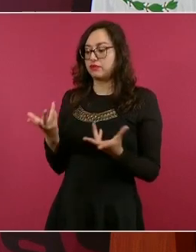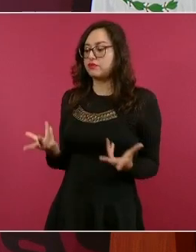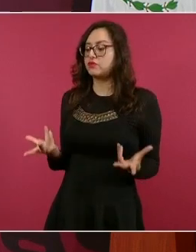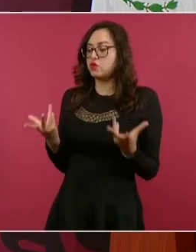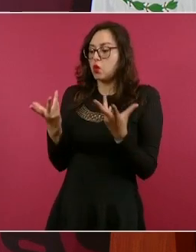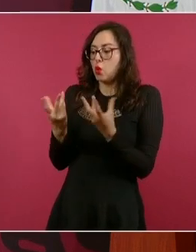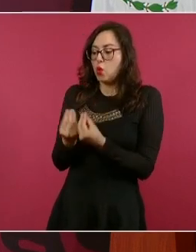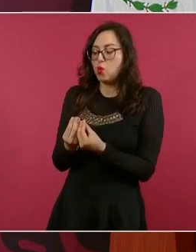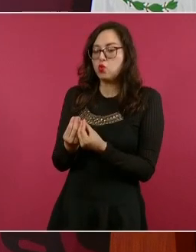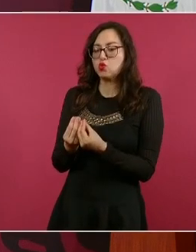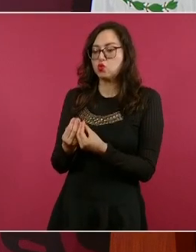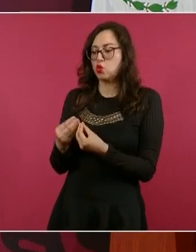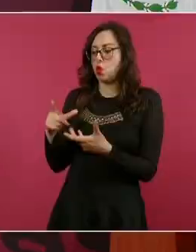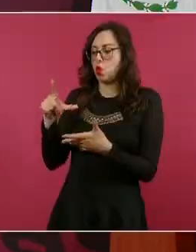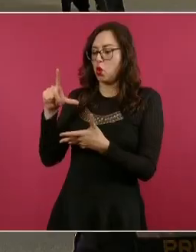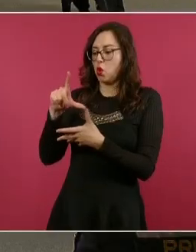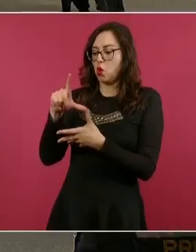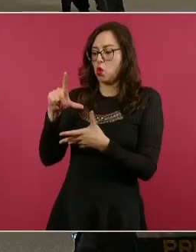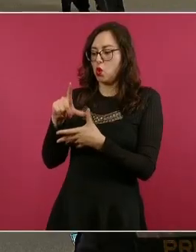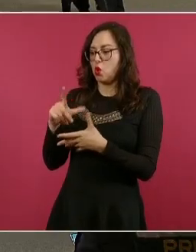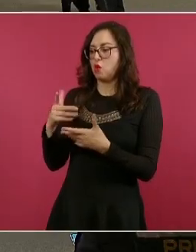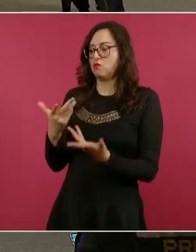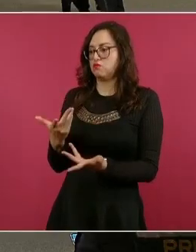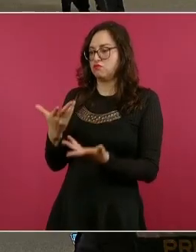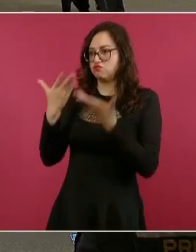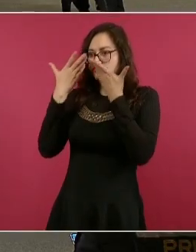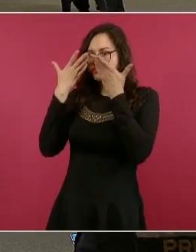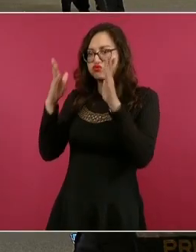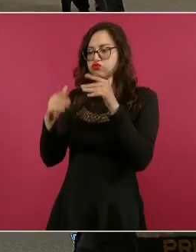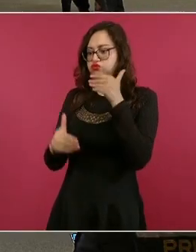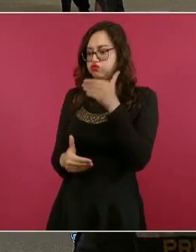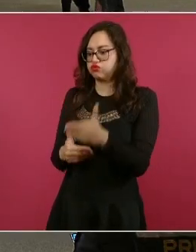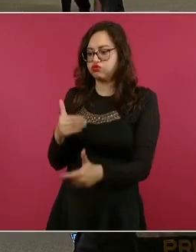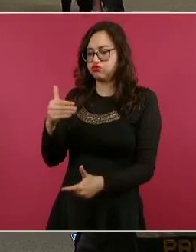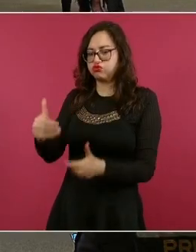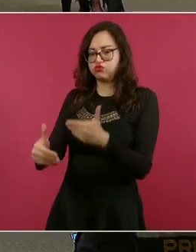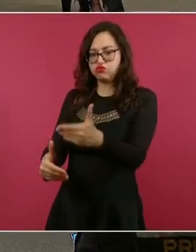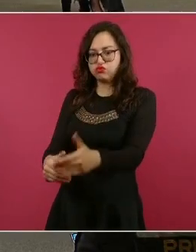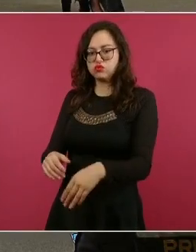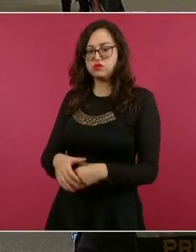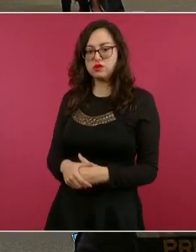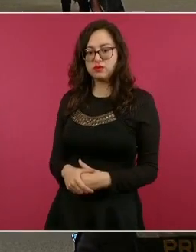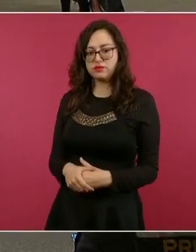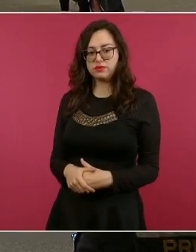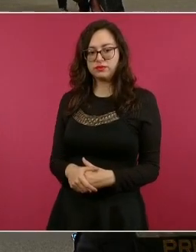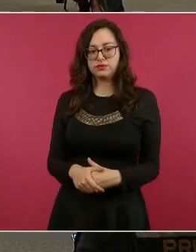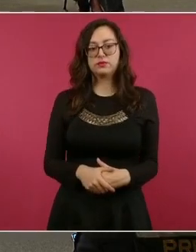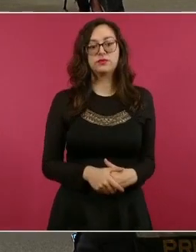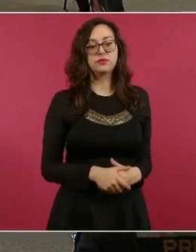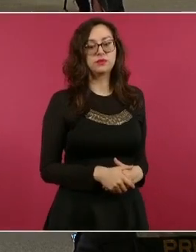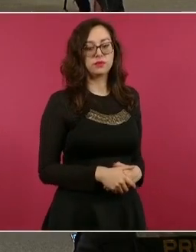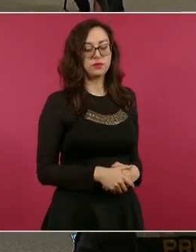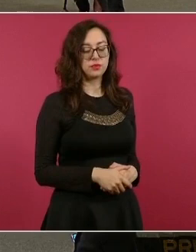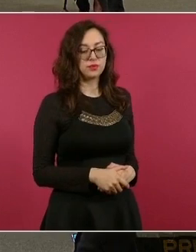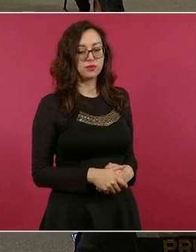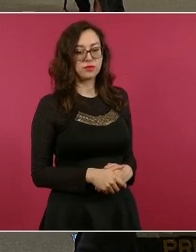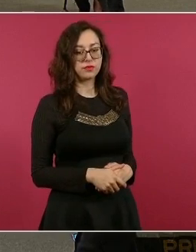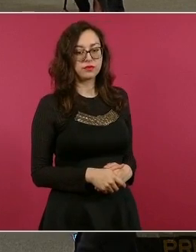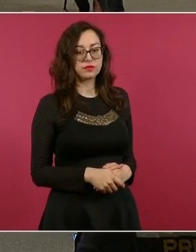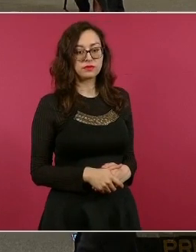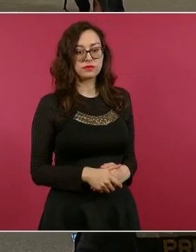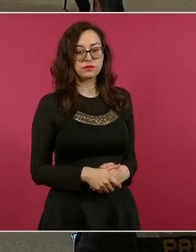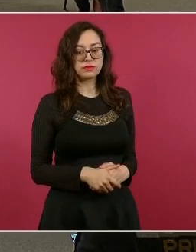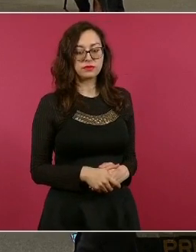agruparnos los gobiernos progresistas. Estamos usted, Boric, Petro y